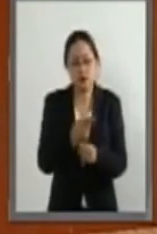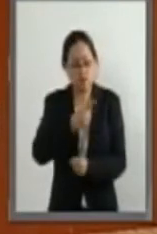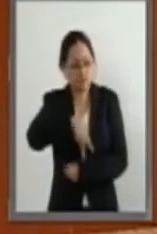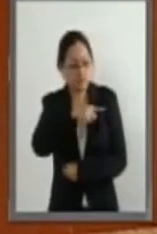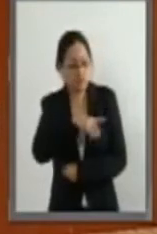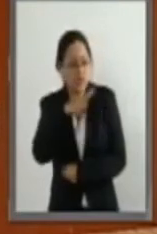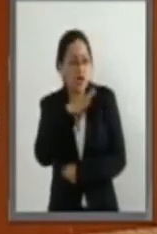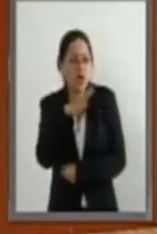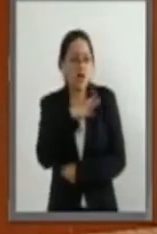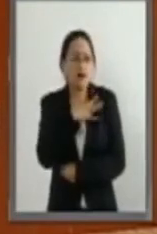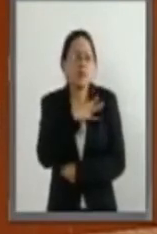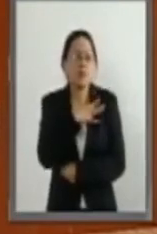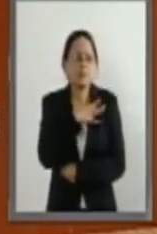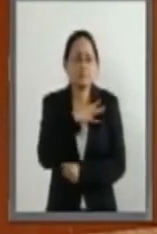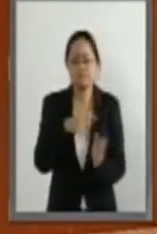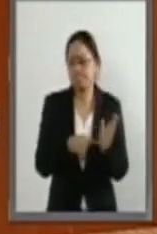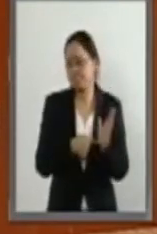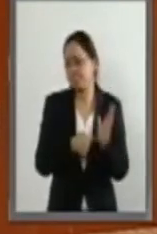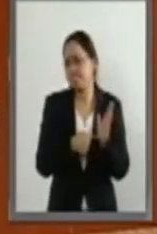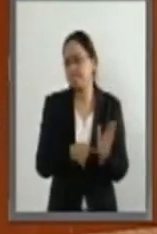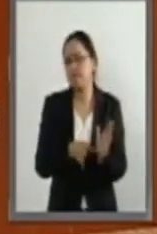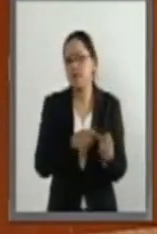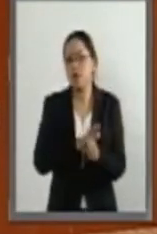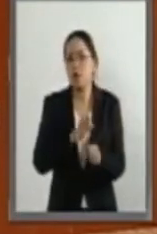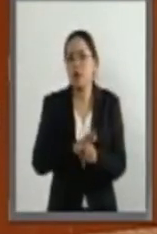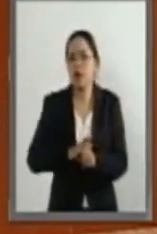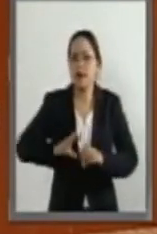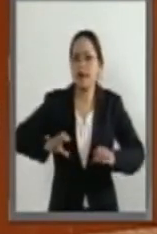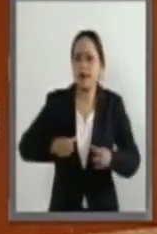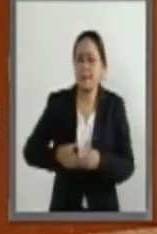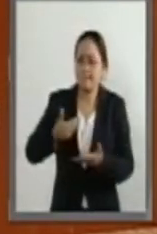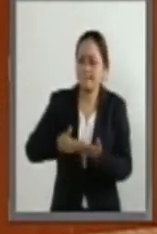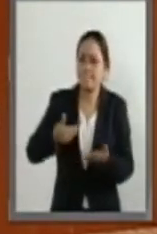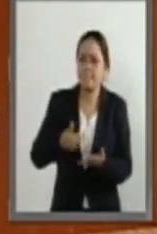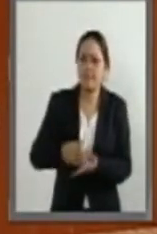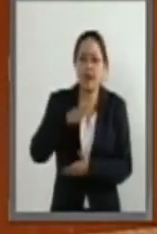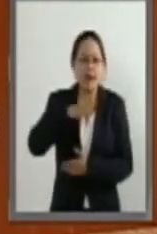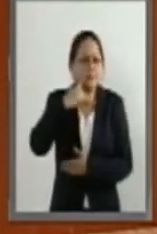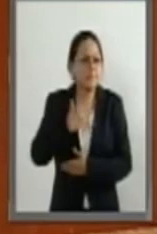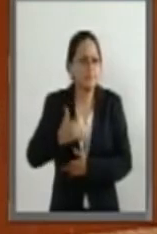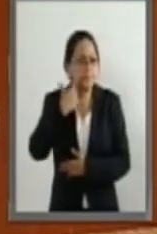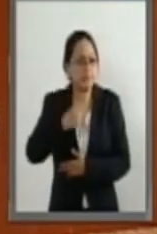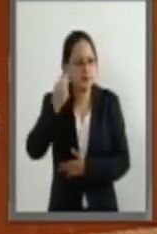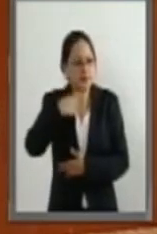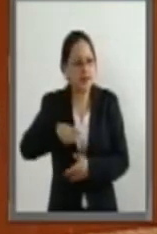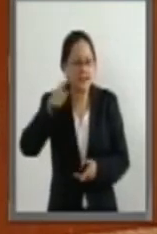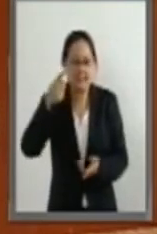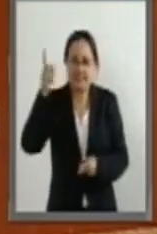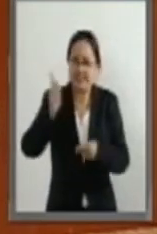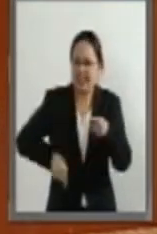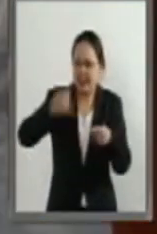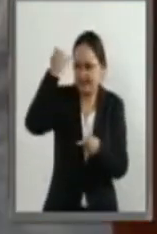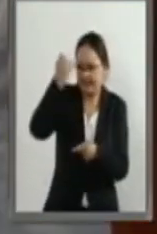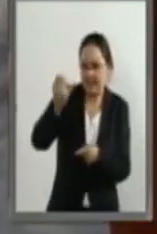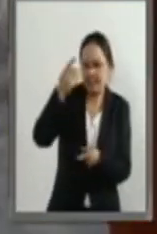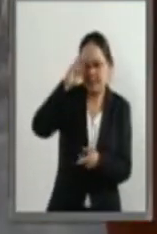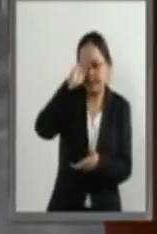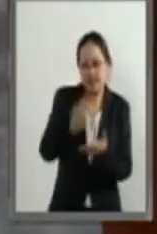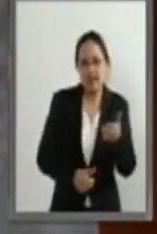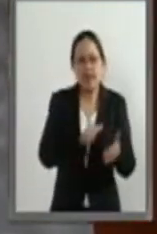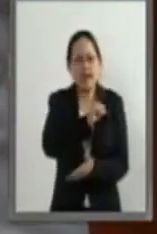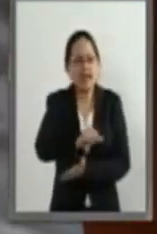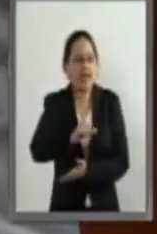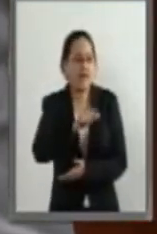nosotras un ejemplar legisladora que hace esfuerzos monumentales por minar este sistema de creencias. La presidenta de